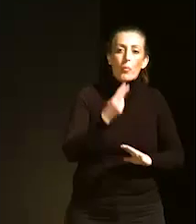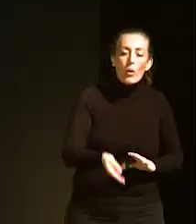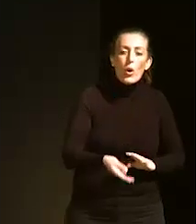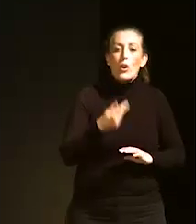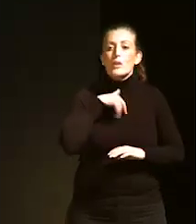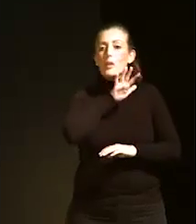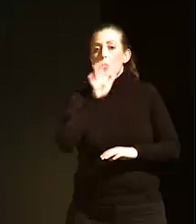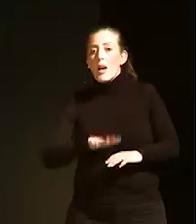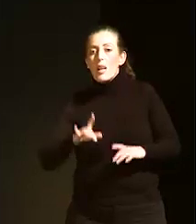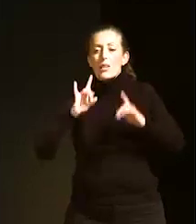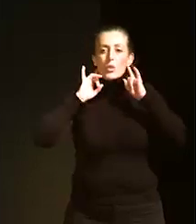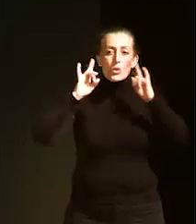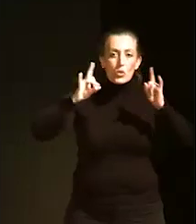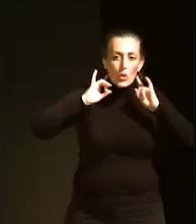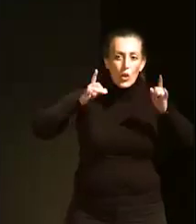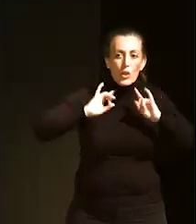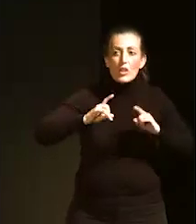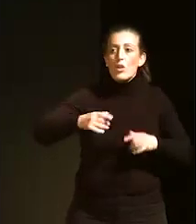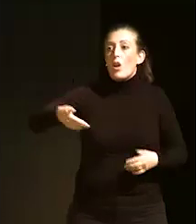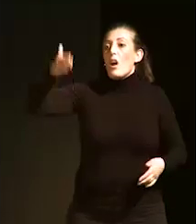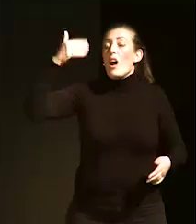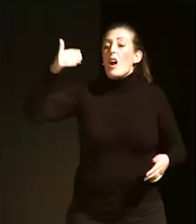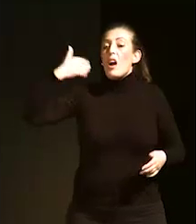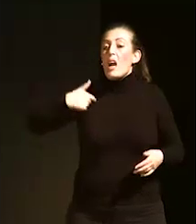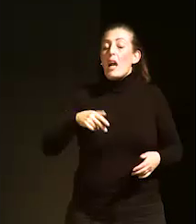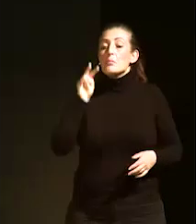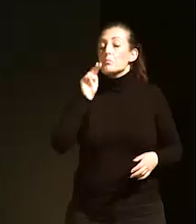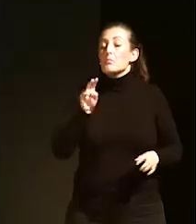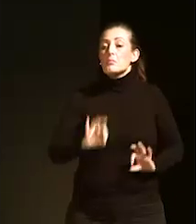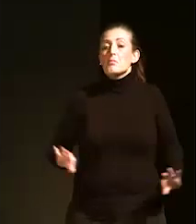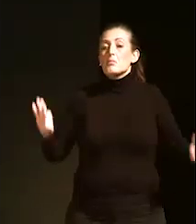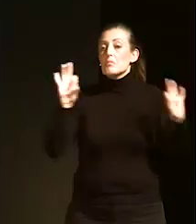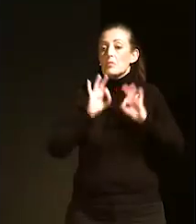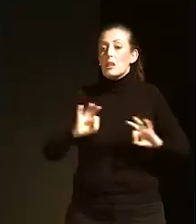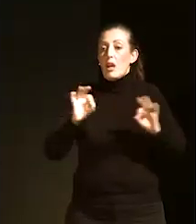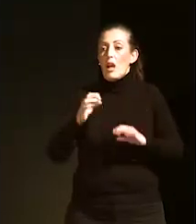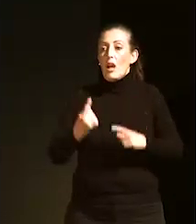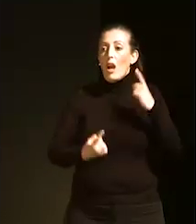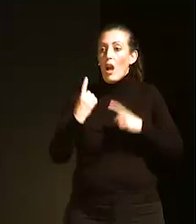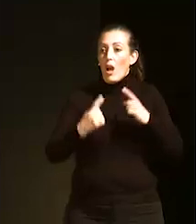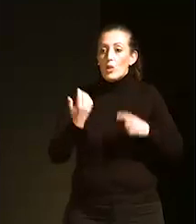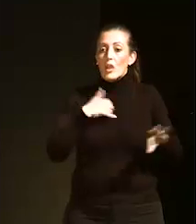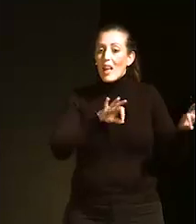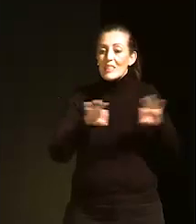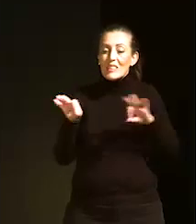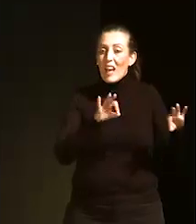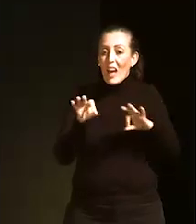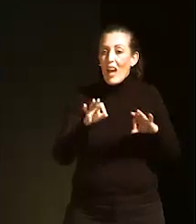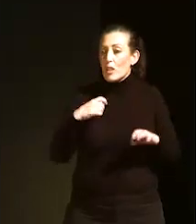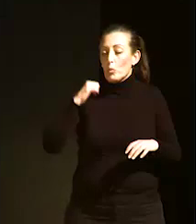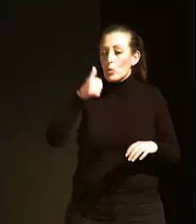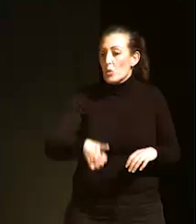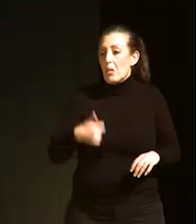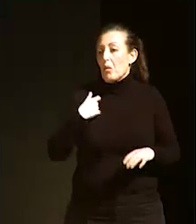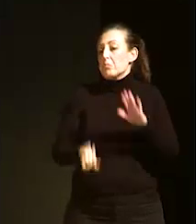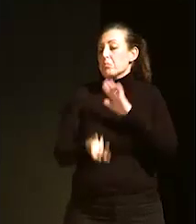sonidos que en tiempos pasados nosotros no habíamos visto aún los que tenemos muchos años de hacer teatro esto no había aparecido